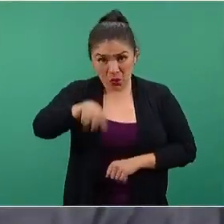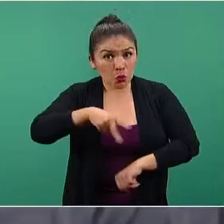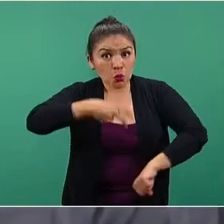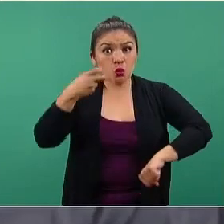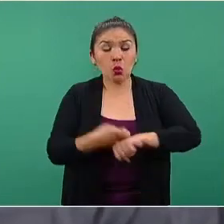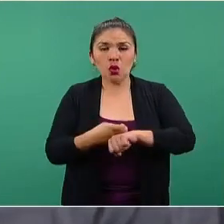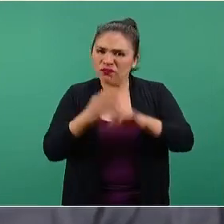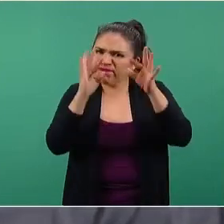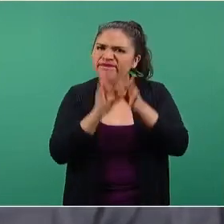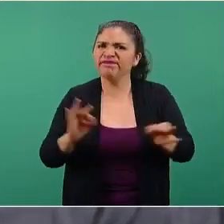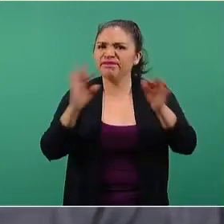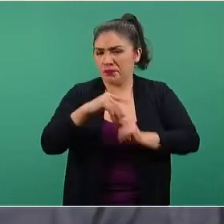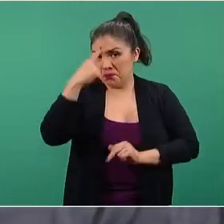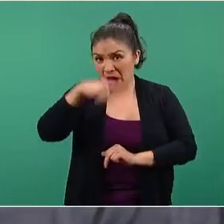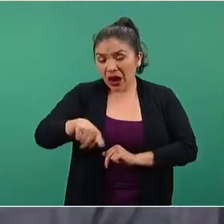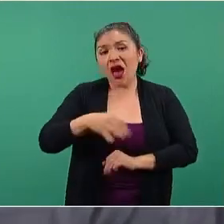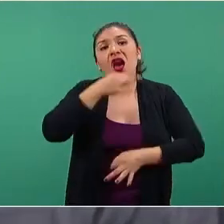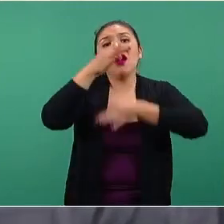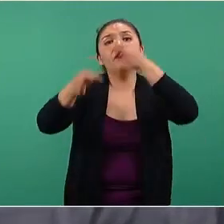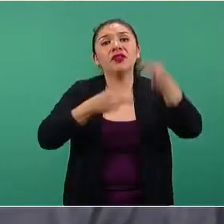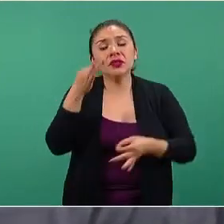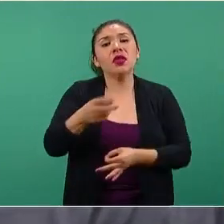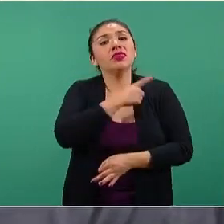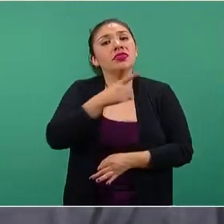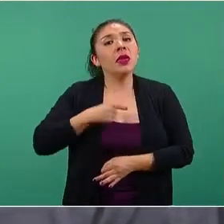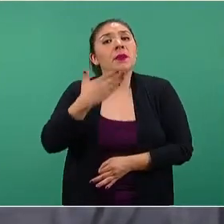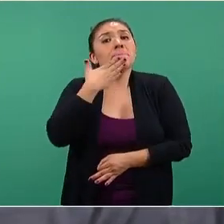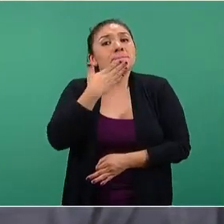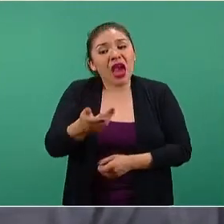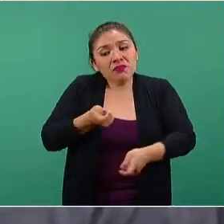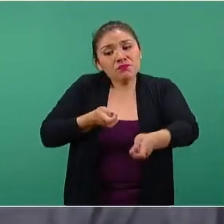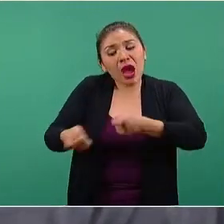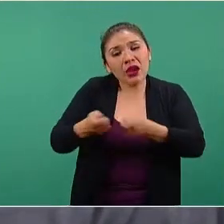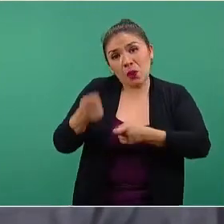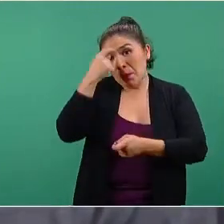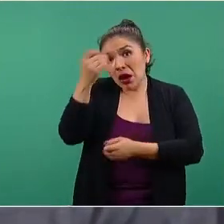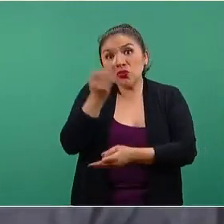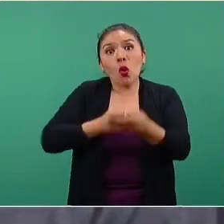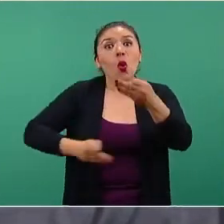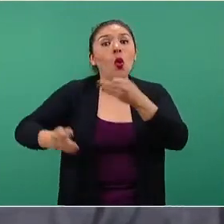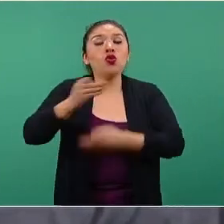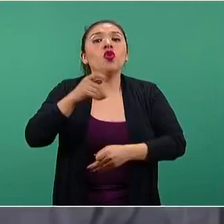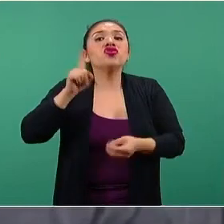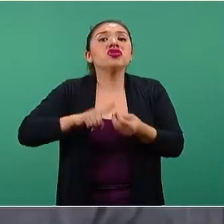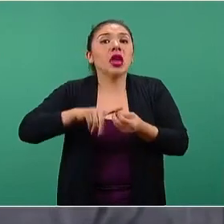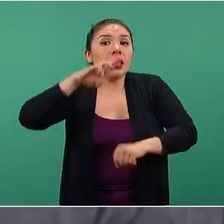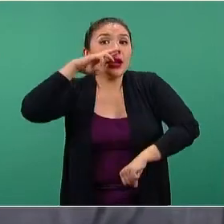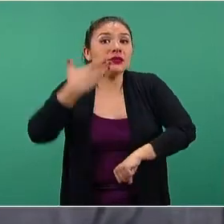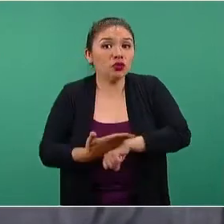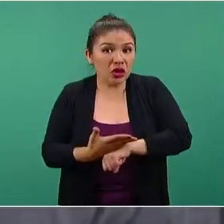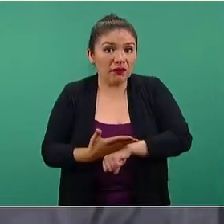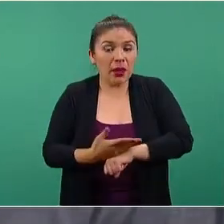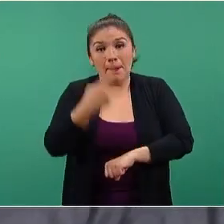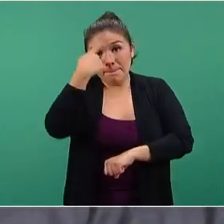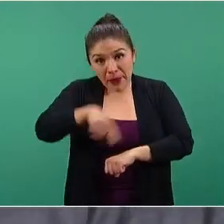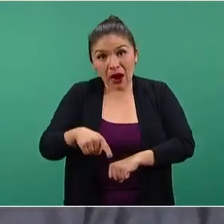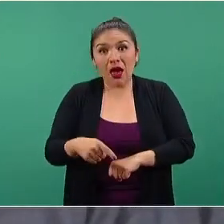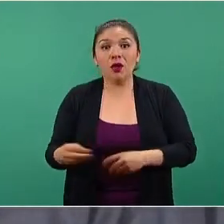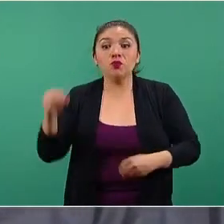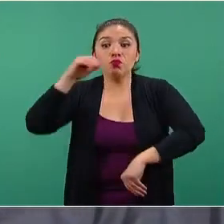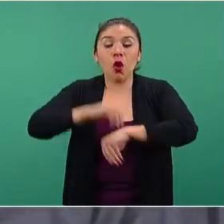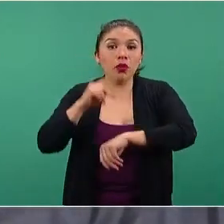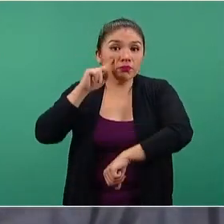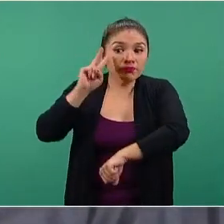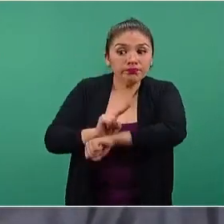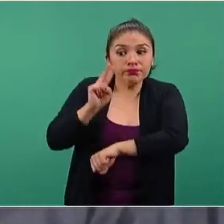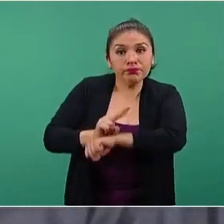muy firme, para hacer este llamado a la buena coordinación de todas las partes involucradas y a la responsabilidad de quienes son